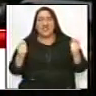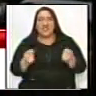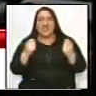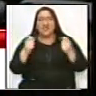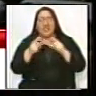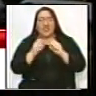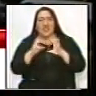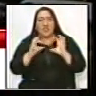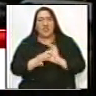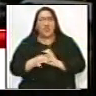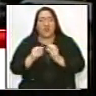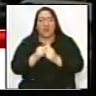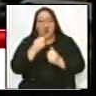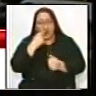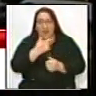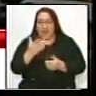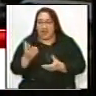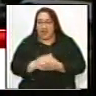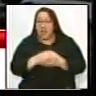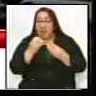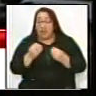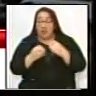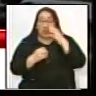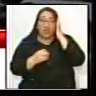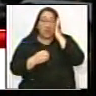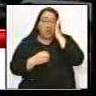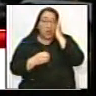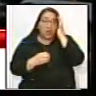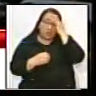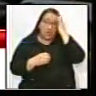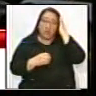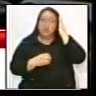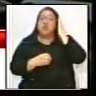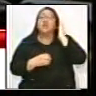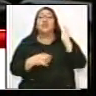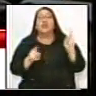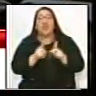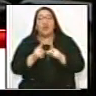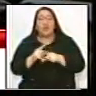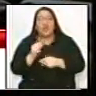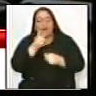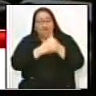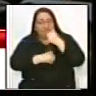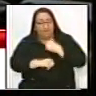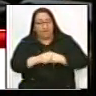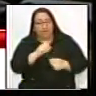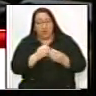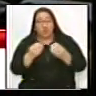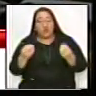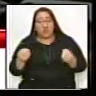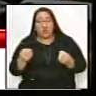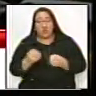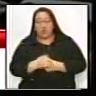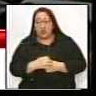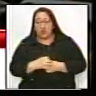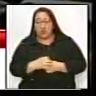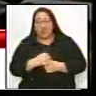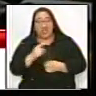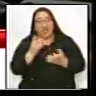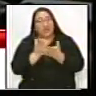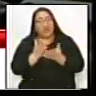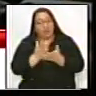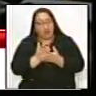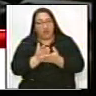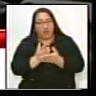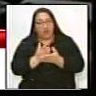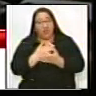ese logro junto con él, porque además de sacrificarse mucho, él está estudiando. Y